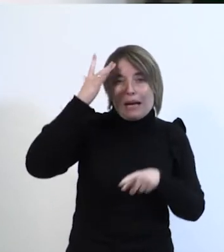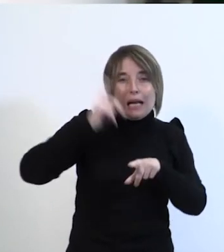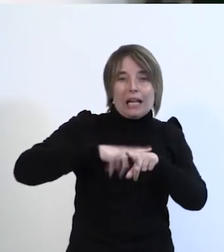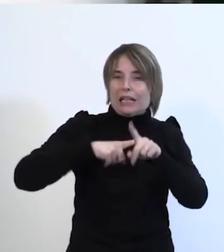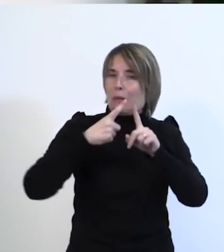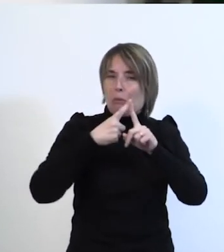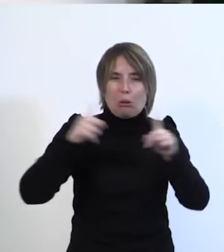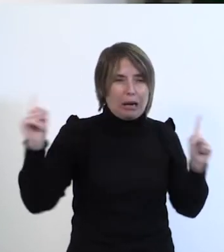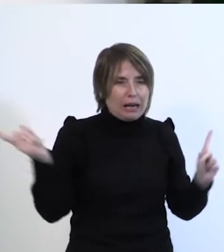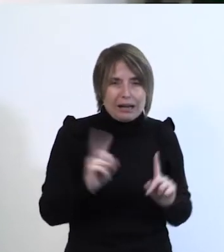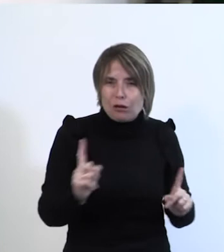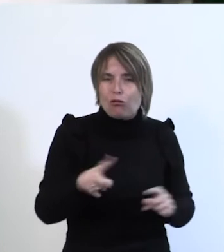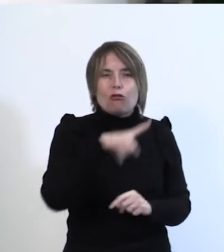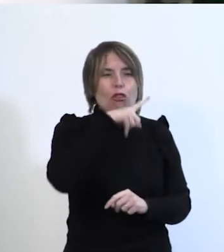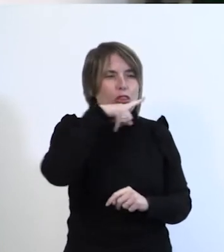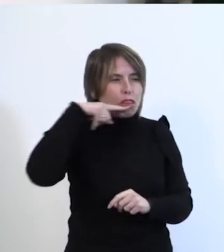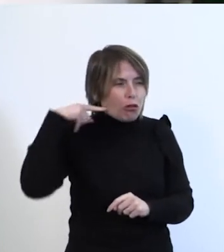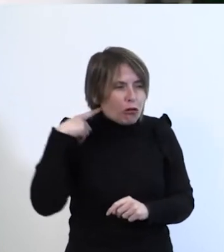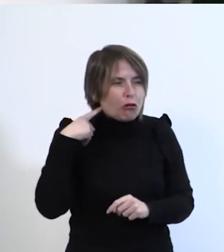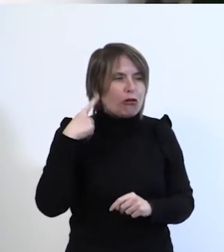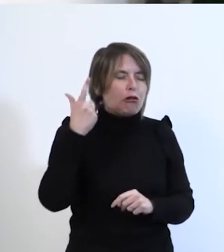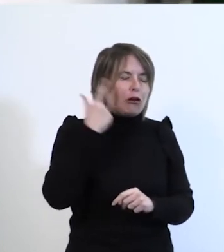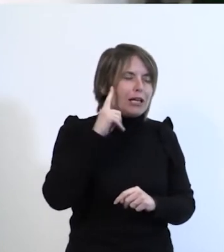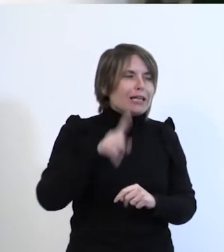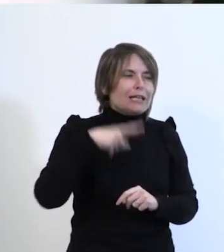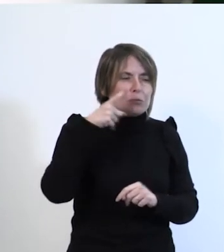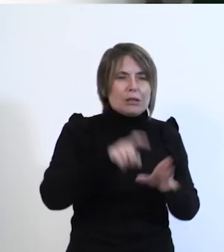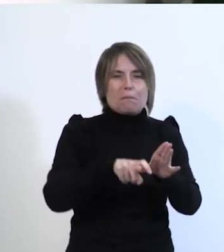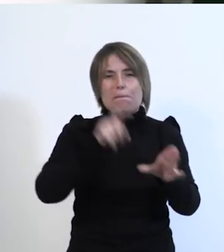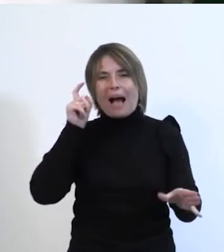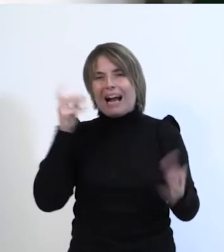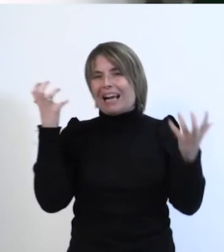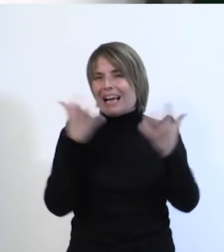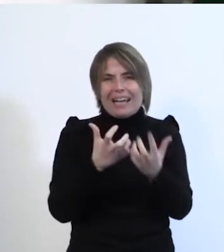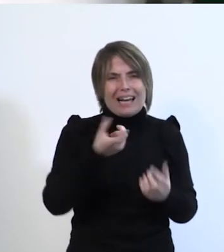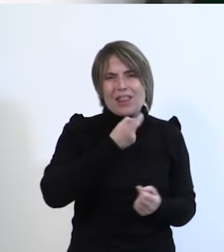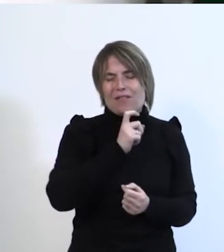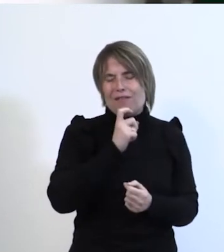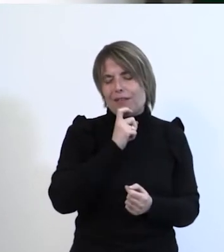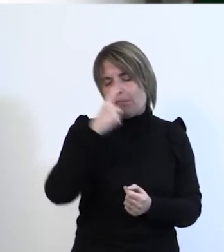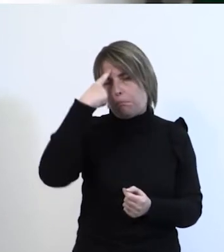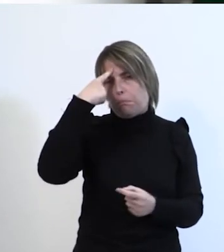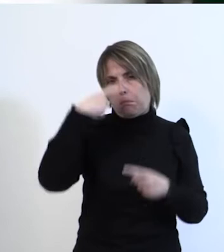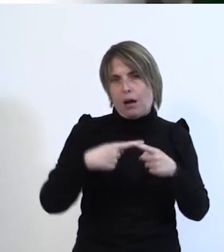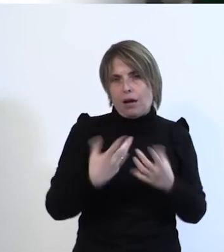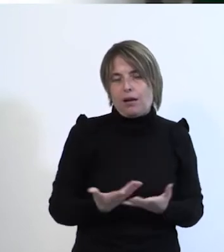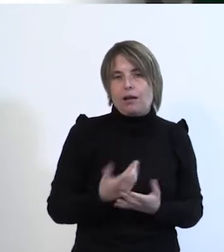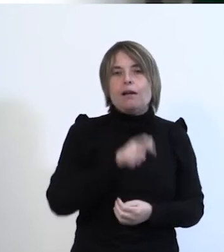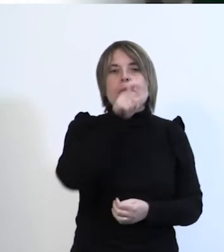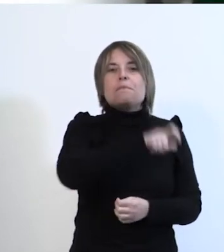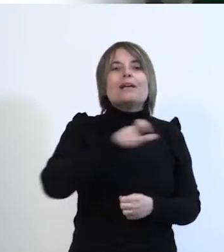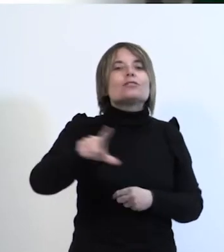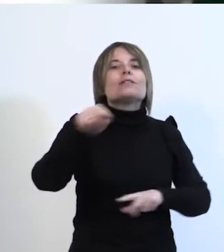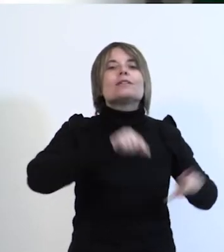tan larga, tan dolorosa y tan difícil salir de la guerra. Creo que es los que